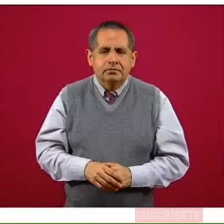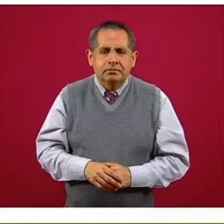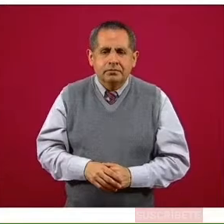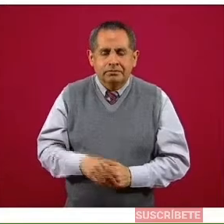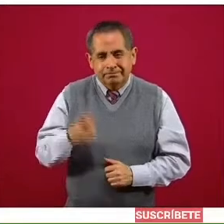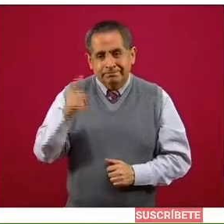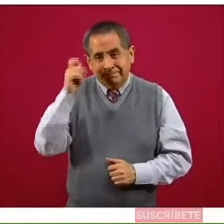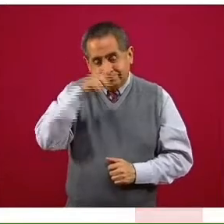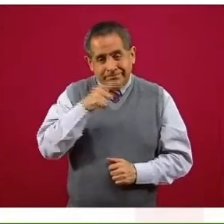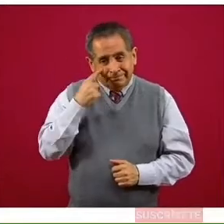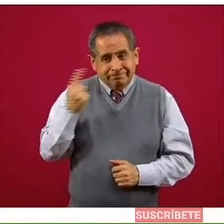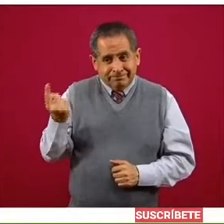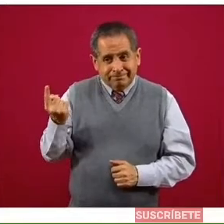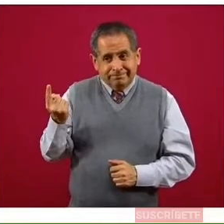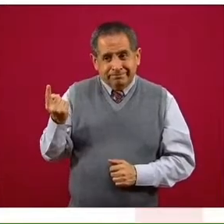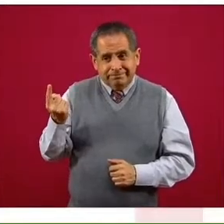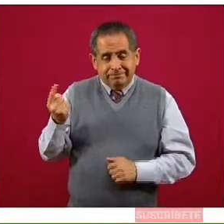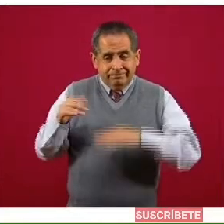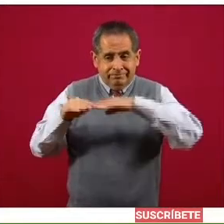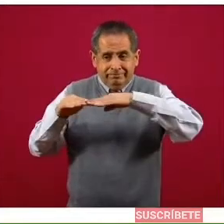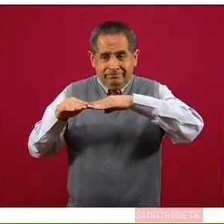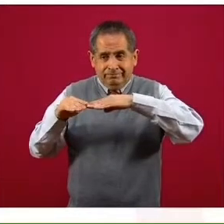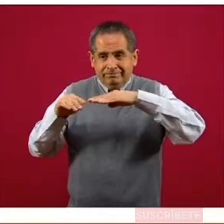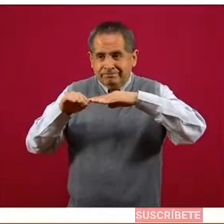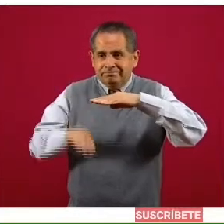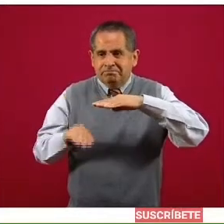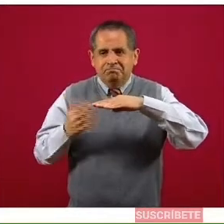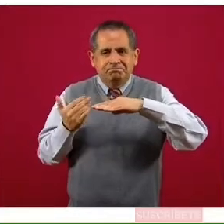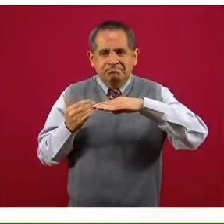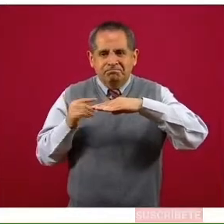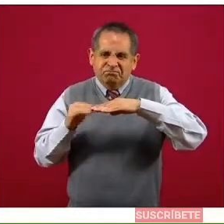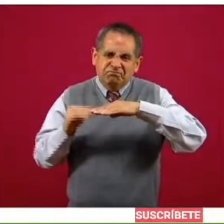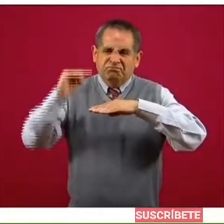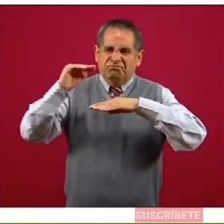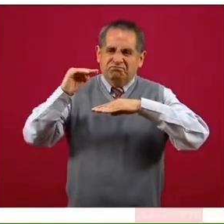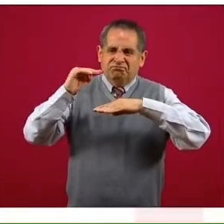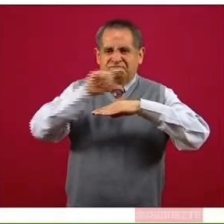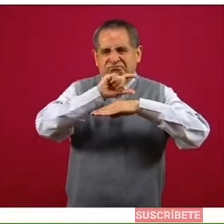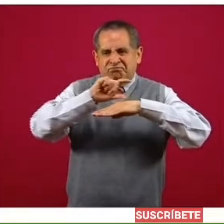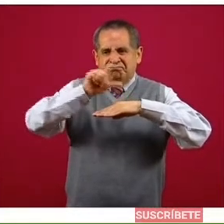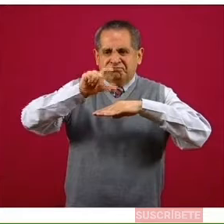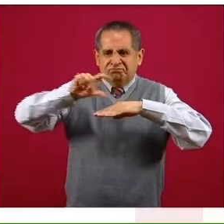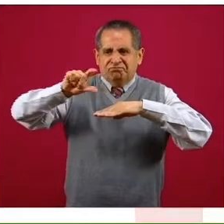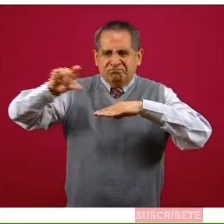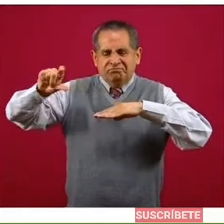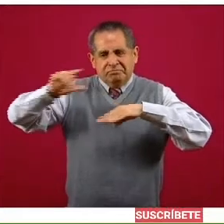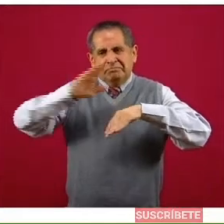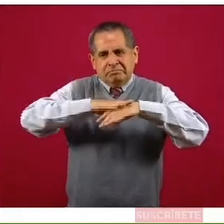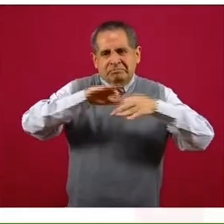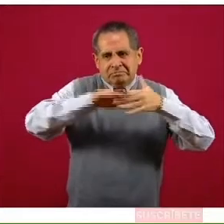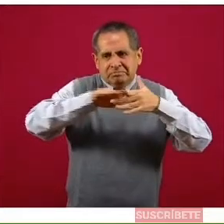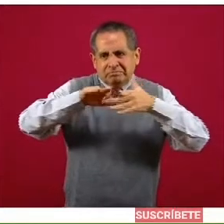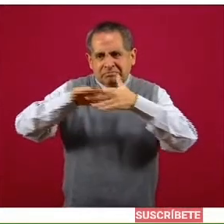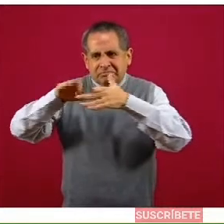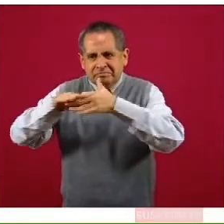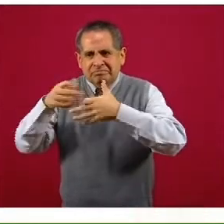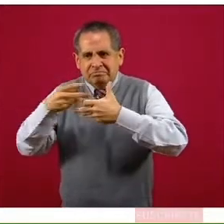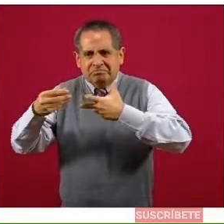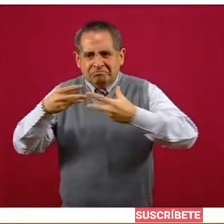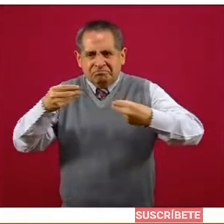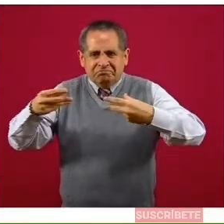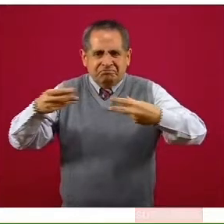Y aquí está el reto. Durante una buena parte del mes hubo transmisión activa, estuvieron más lejos de 1, pero